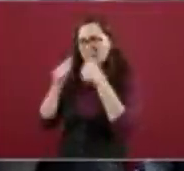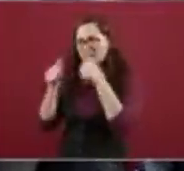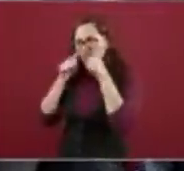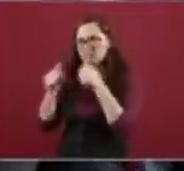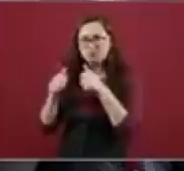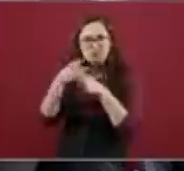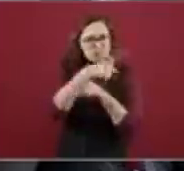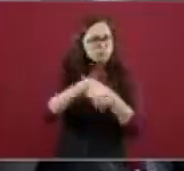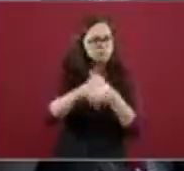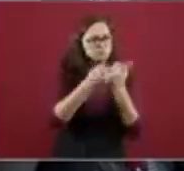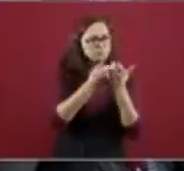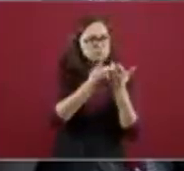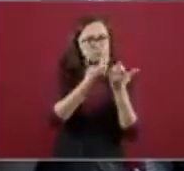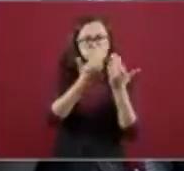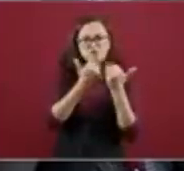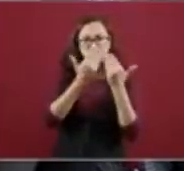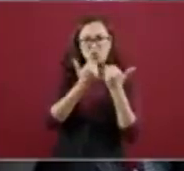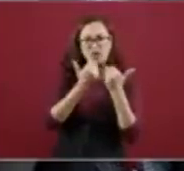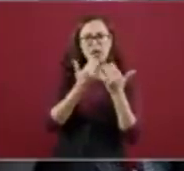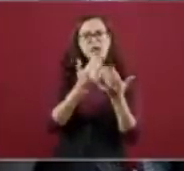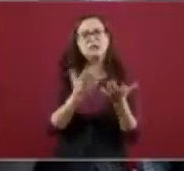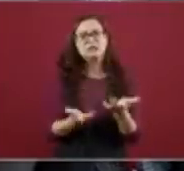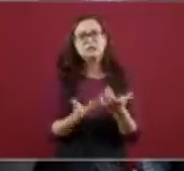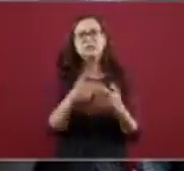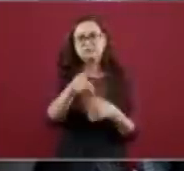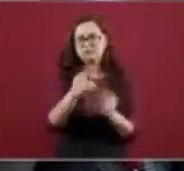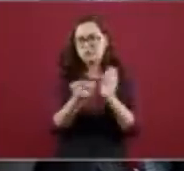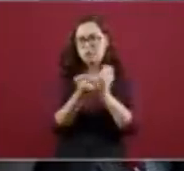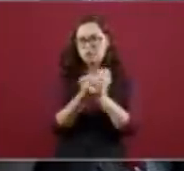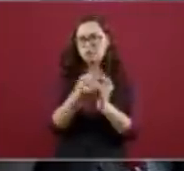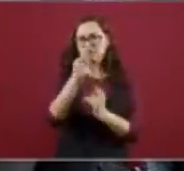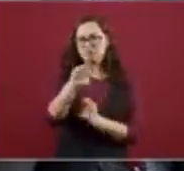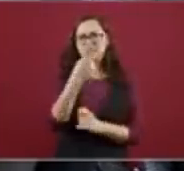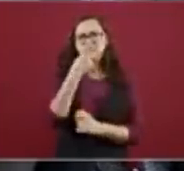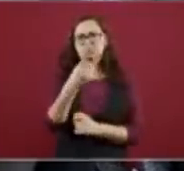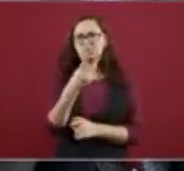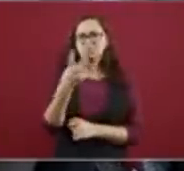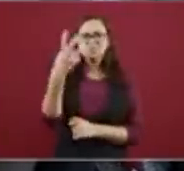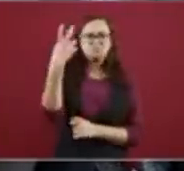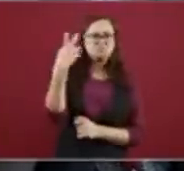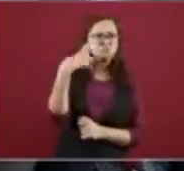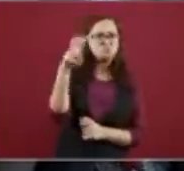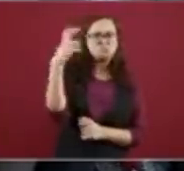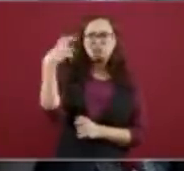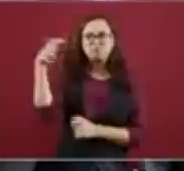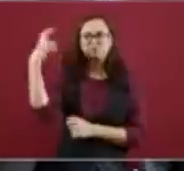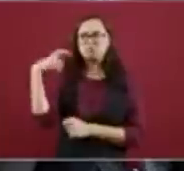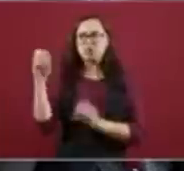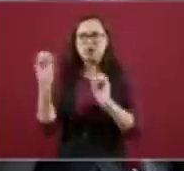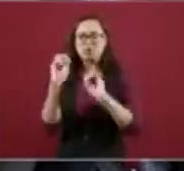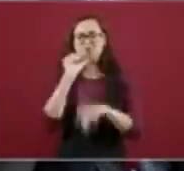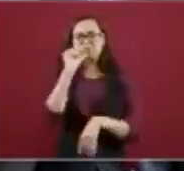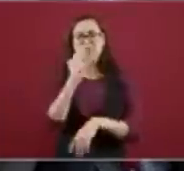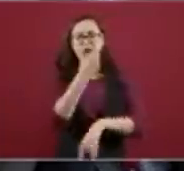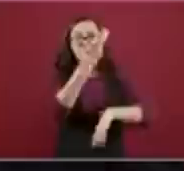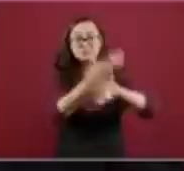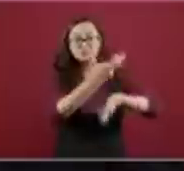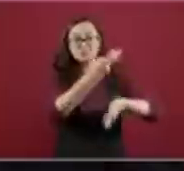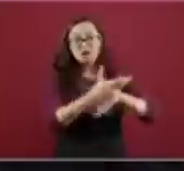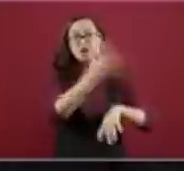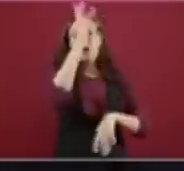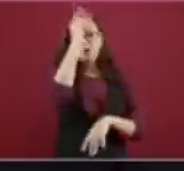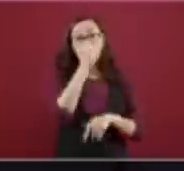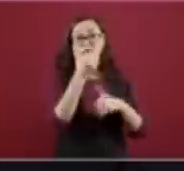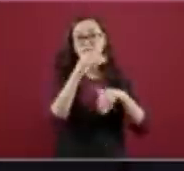usted ha dicho que, bueno, no va a viajar hasta en tanto no se concrete este acuerdo importantísimo con los Estados Unidos en materia